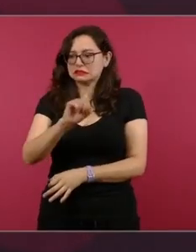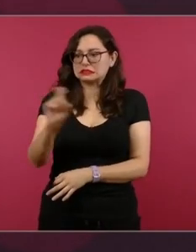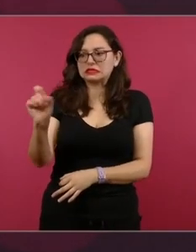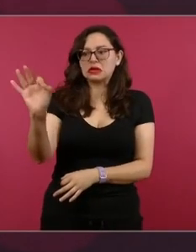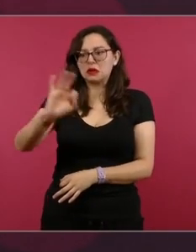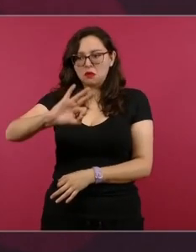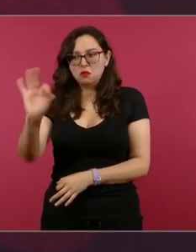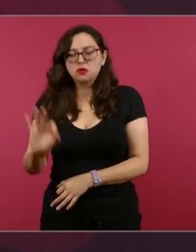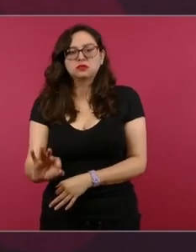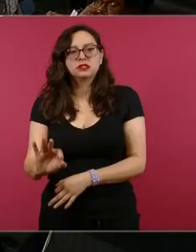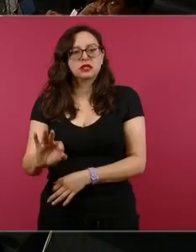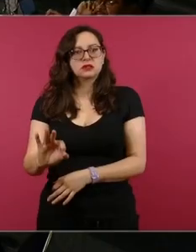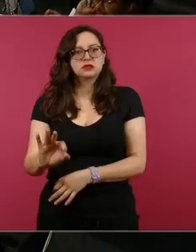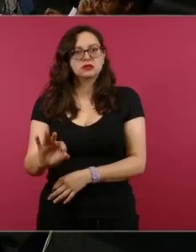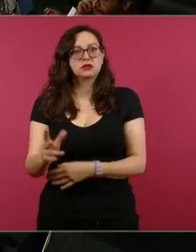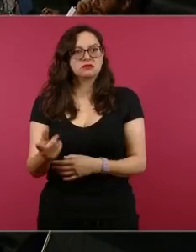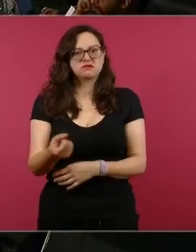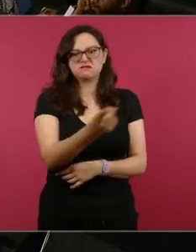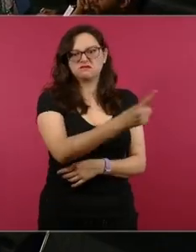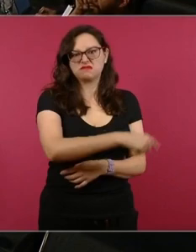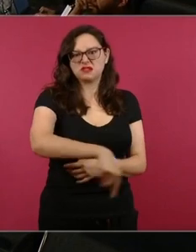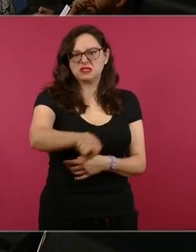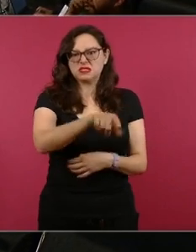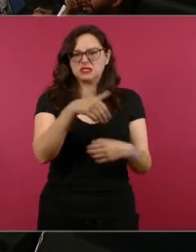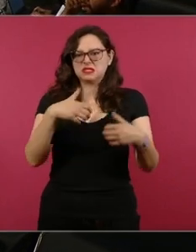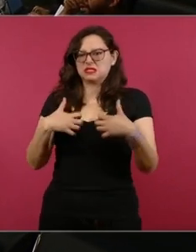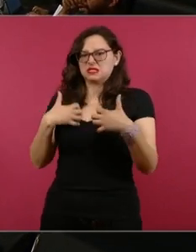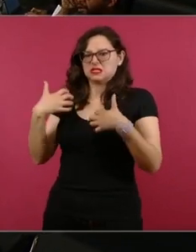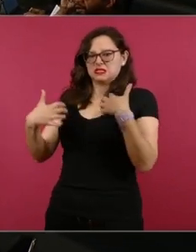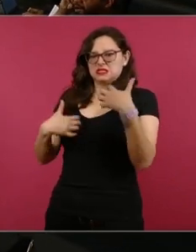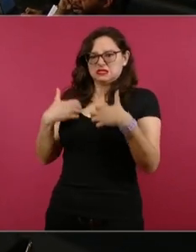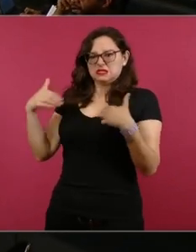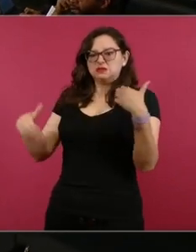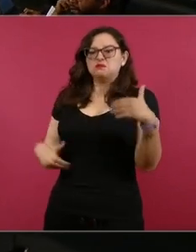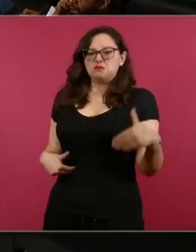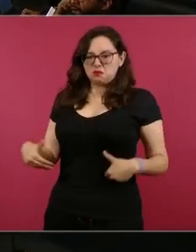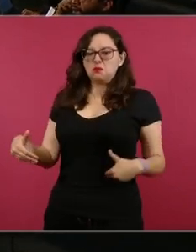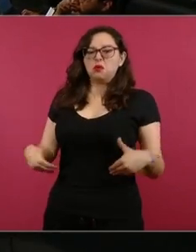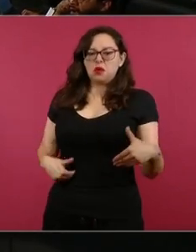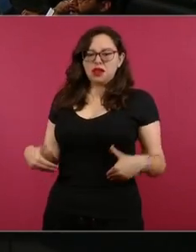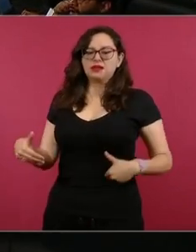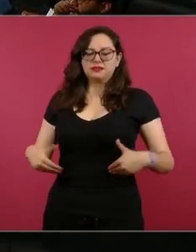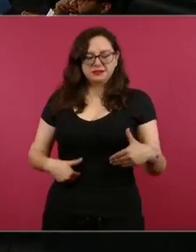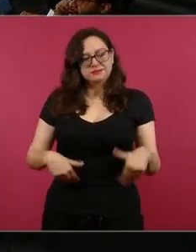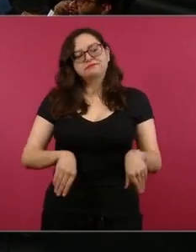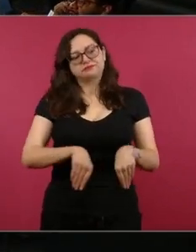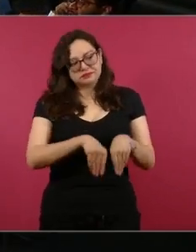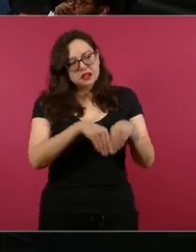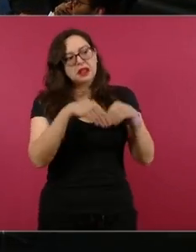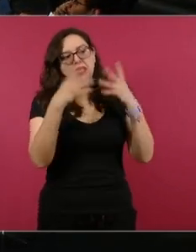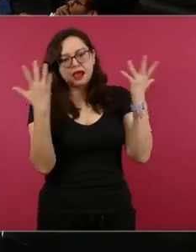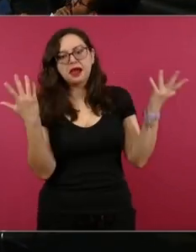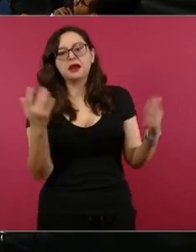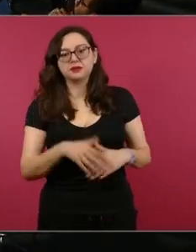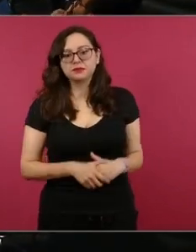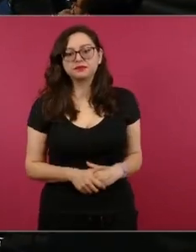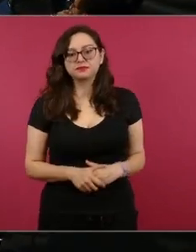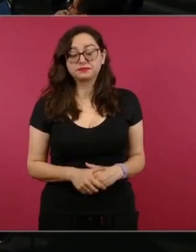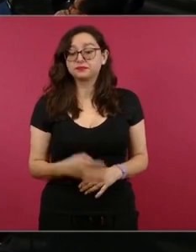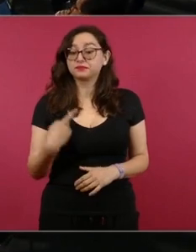y que cuando se jubilen, en vez de recibir el 30, el 40, el 50%, reciban